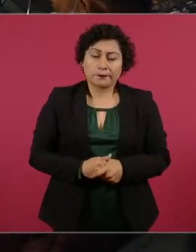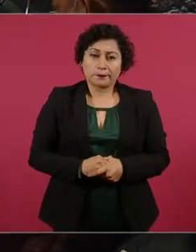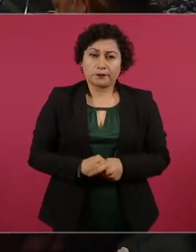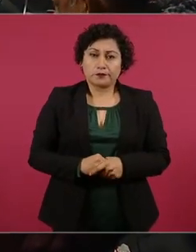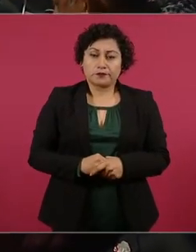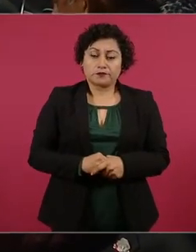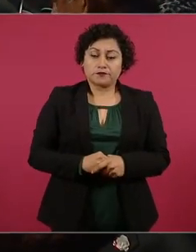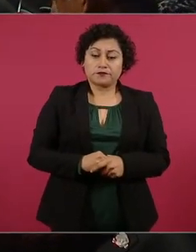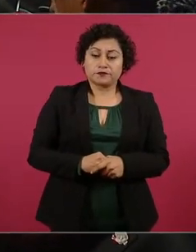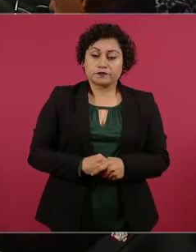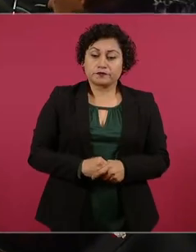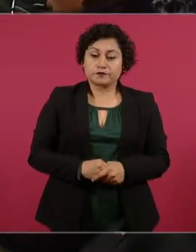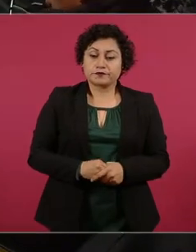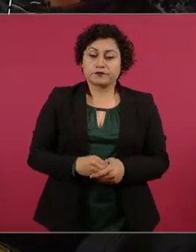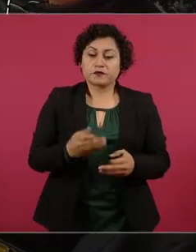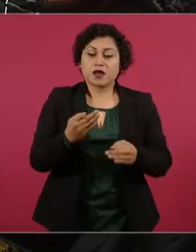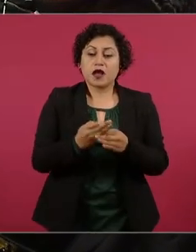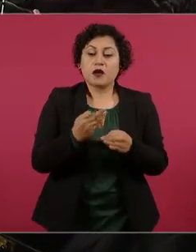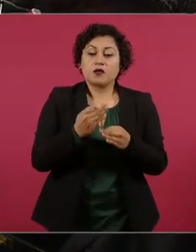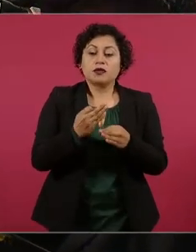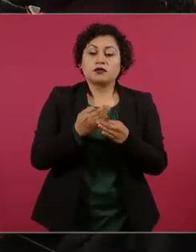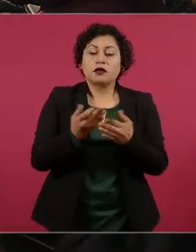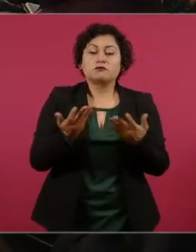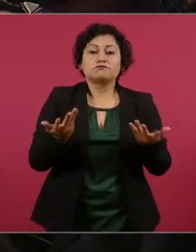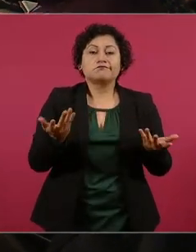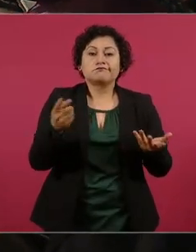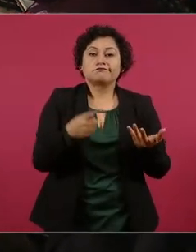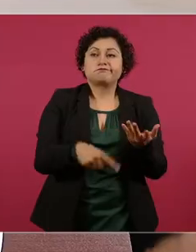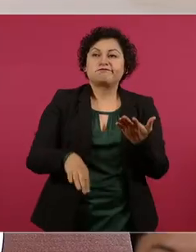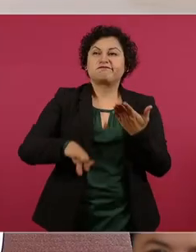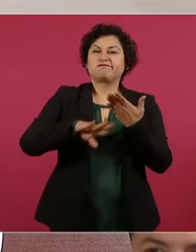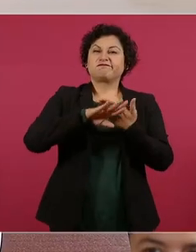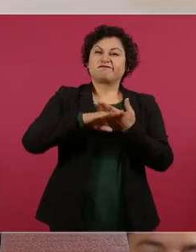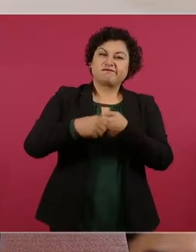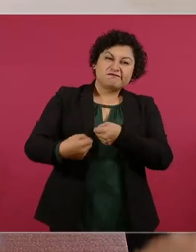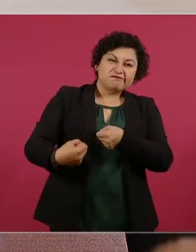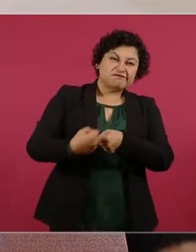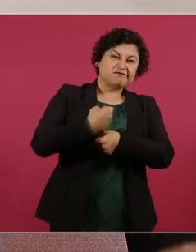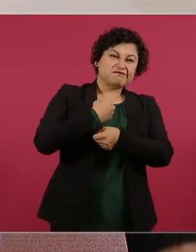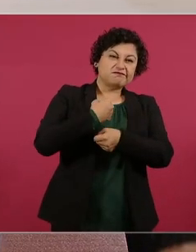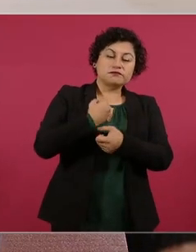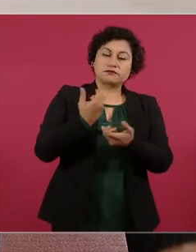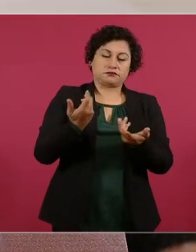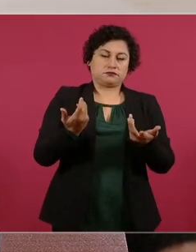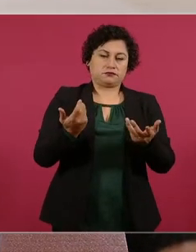no hay agresiones, no debe de haber ningún tipo de agresiones.